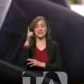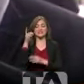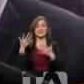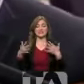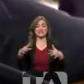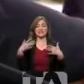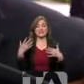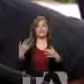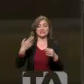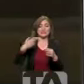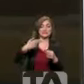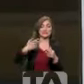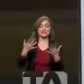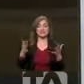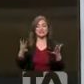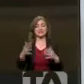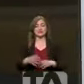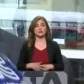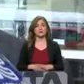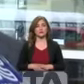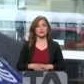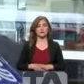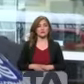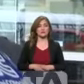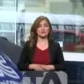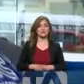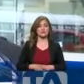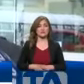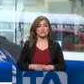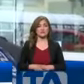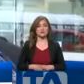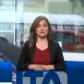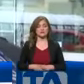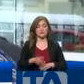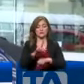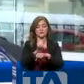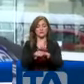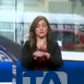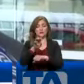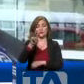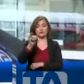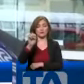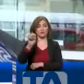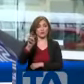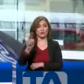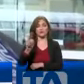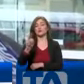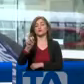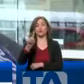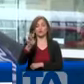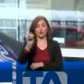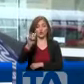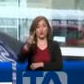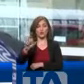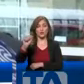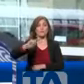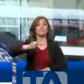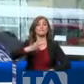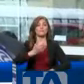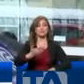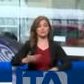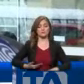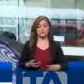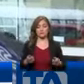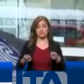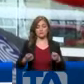El consejero Luis Hernández explica. Viene el consejero, el doctor Eduardo Mendoza, y él es el vicepresidente y obviamente él va a